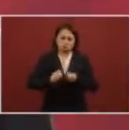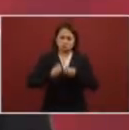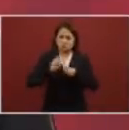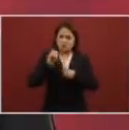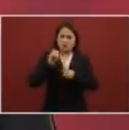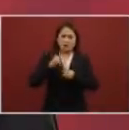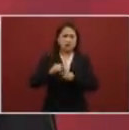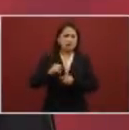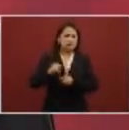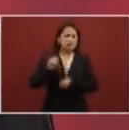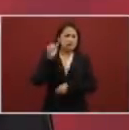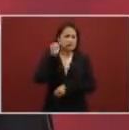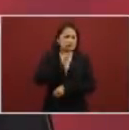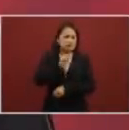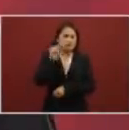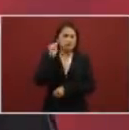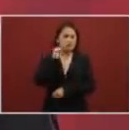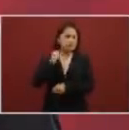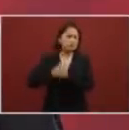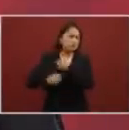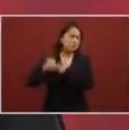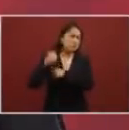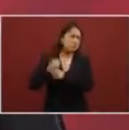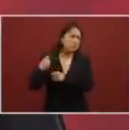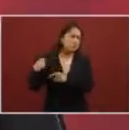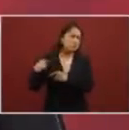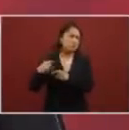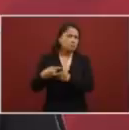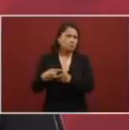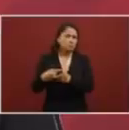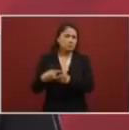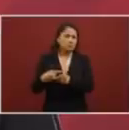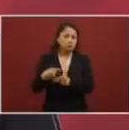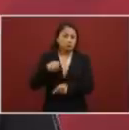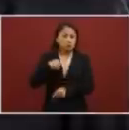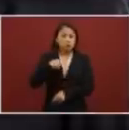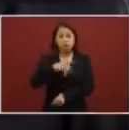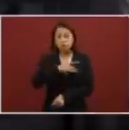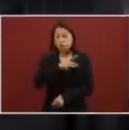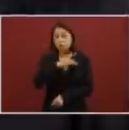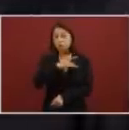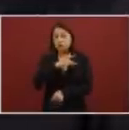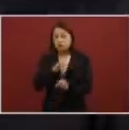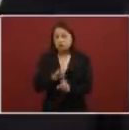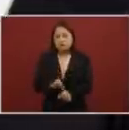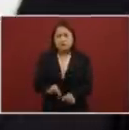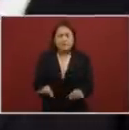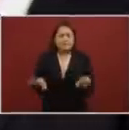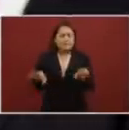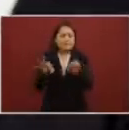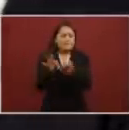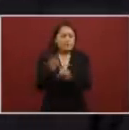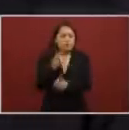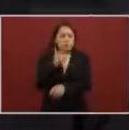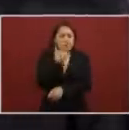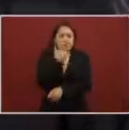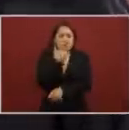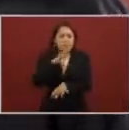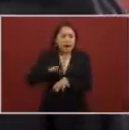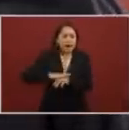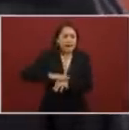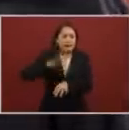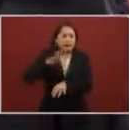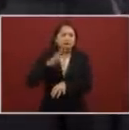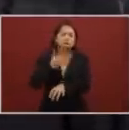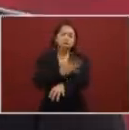Y es lo que estimo más importante. No se puede tener autoridad